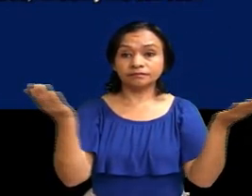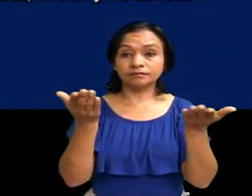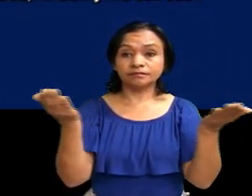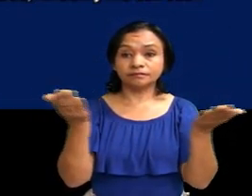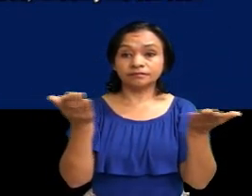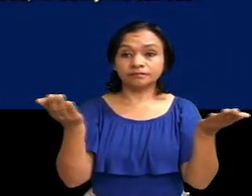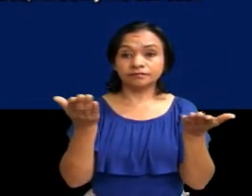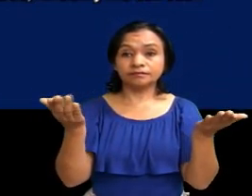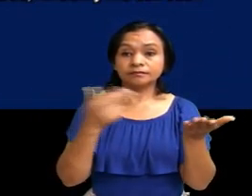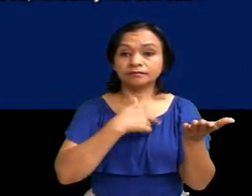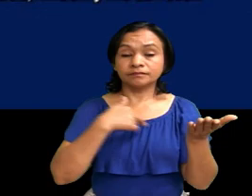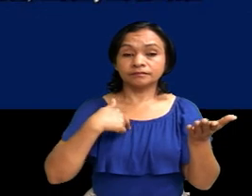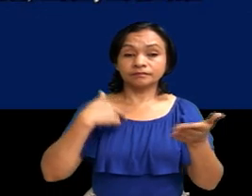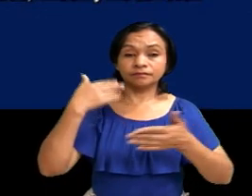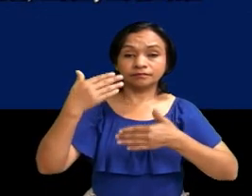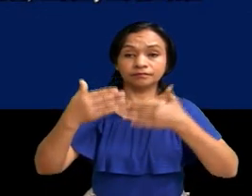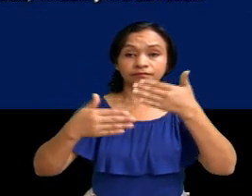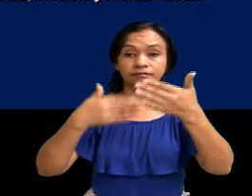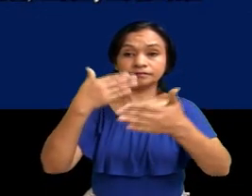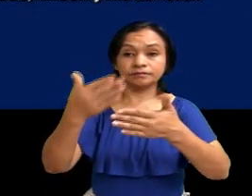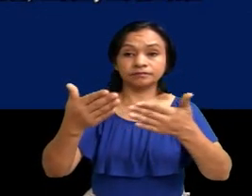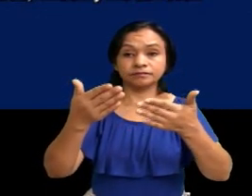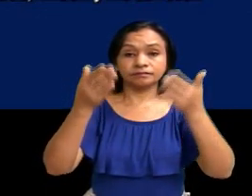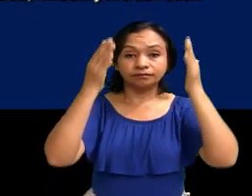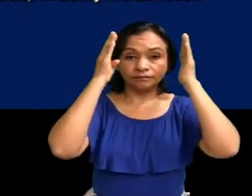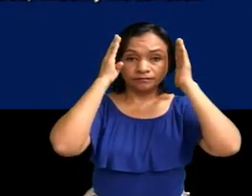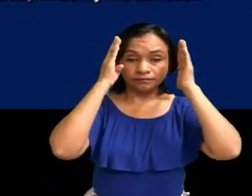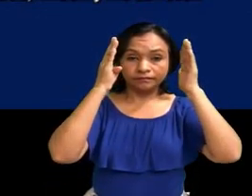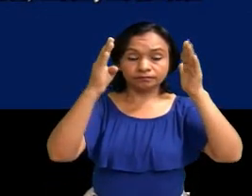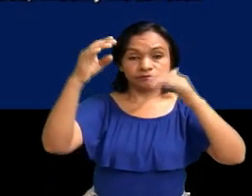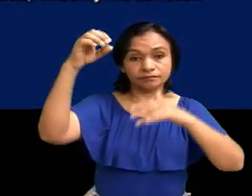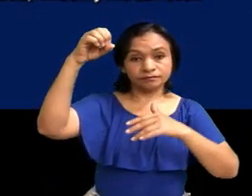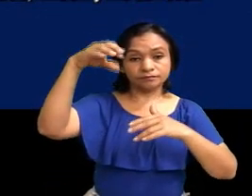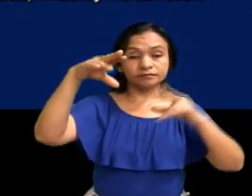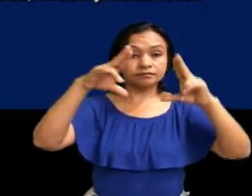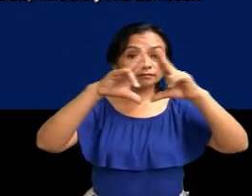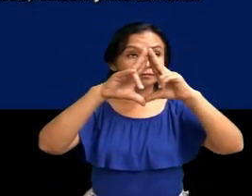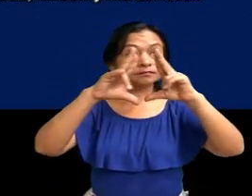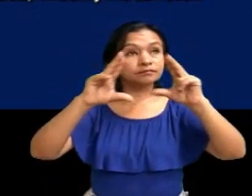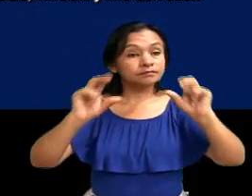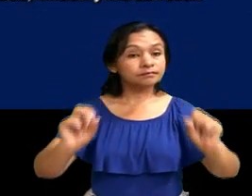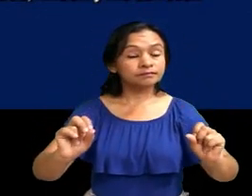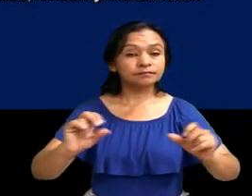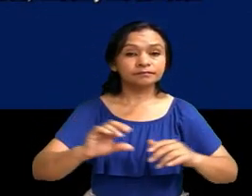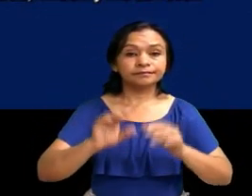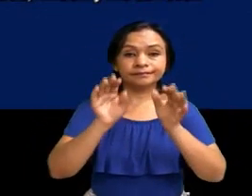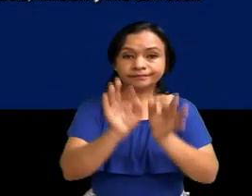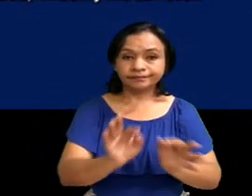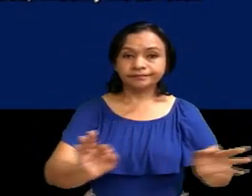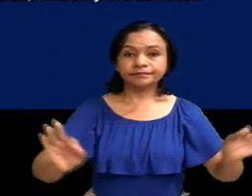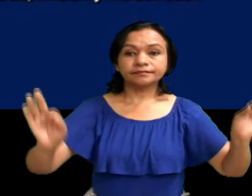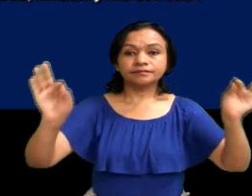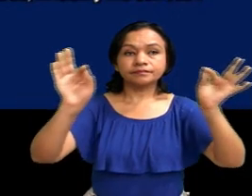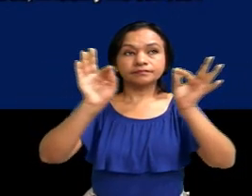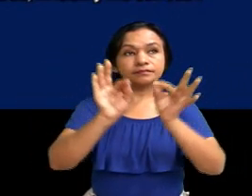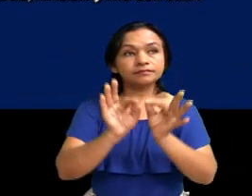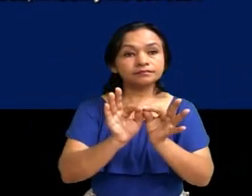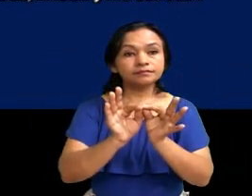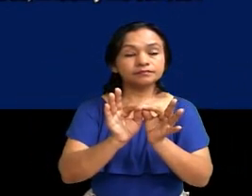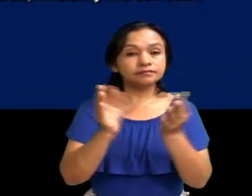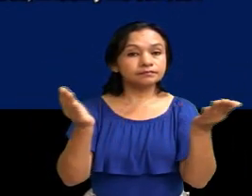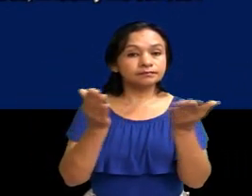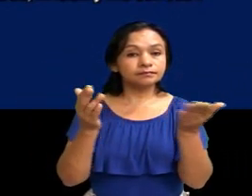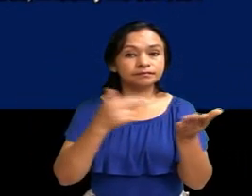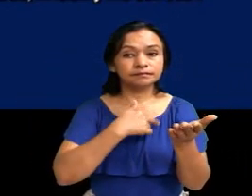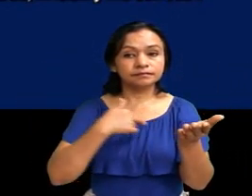ido avanzando en lo que es la cobertura eléctrica de nuestro país. Lo más importante también, ¿verdad?, y que ha